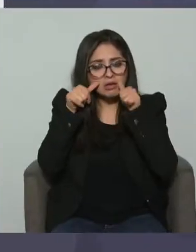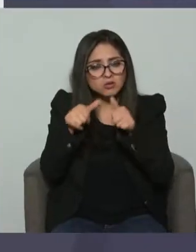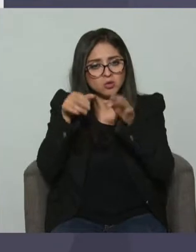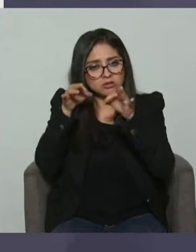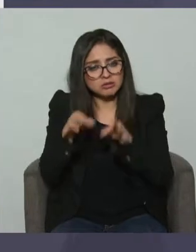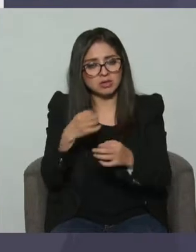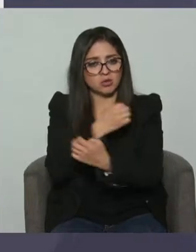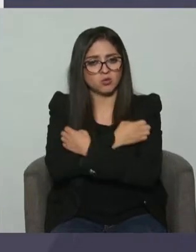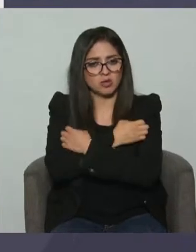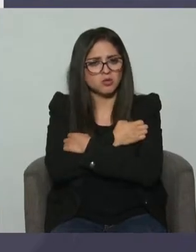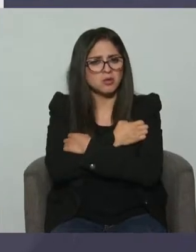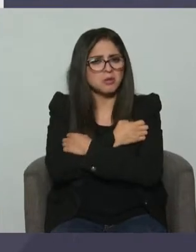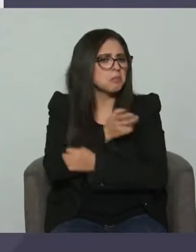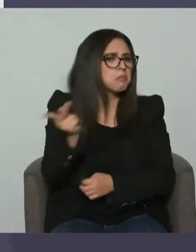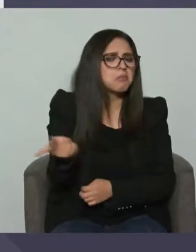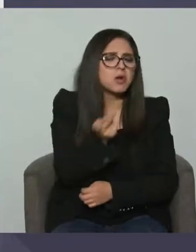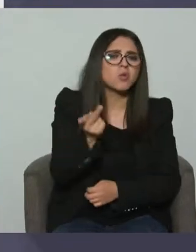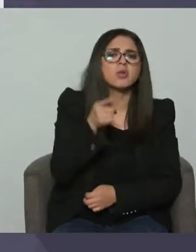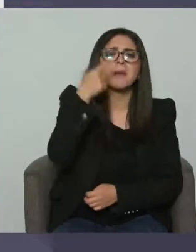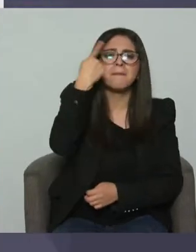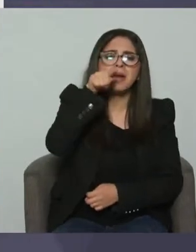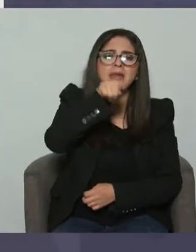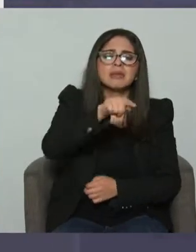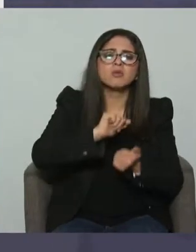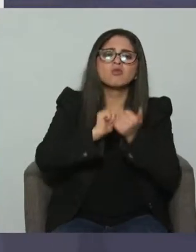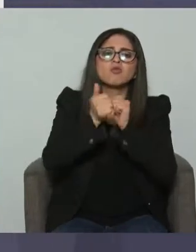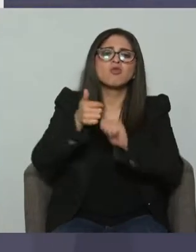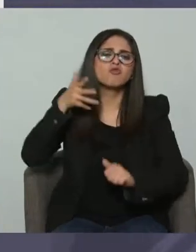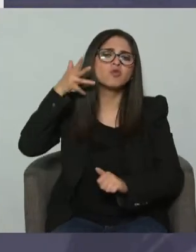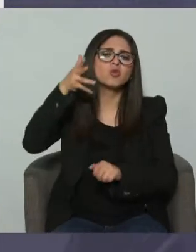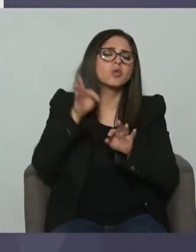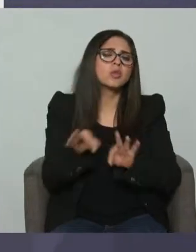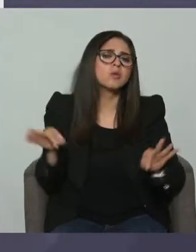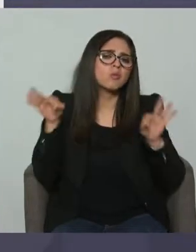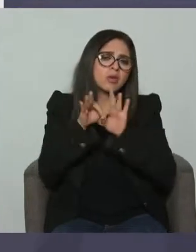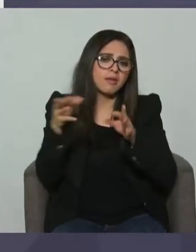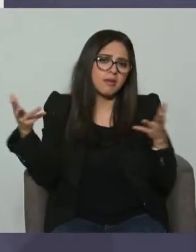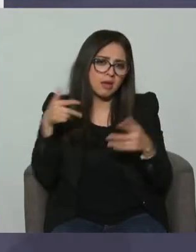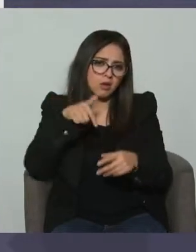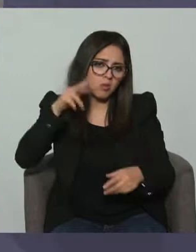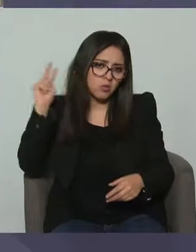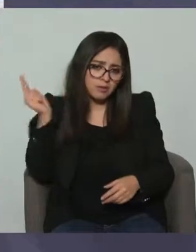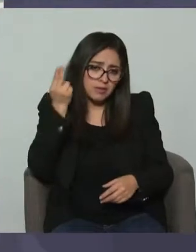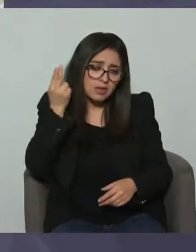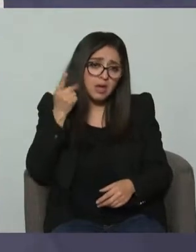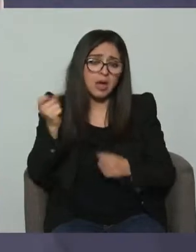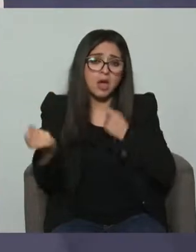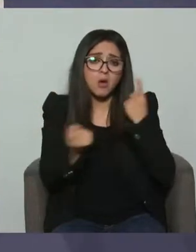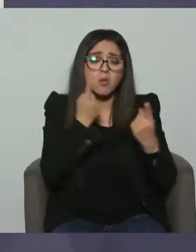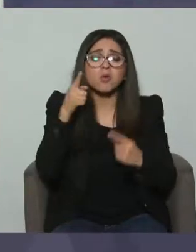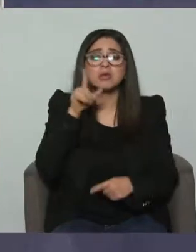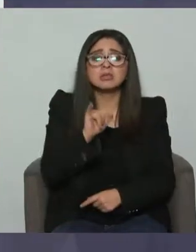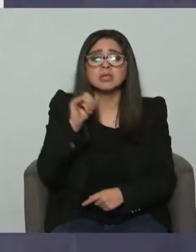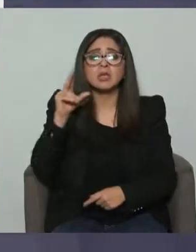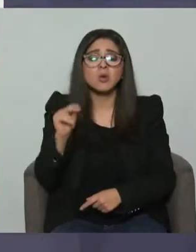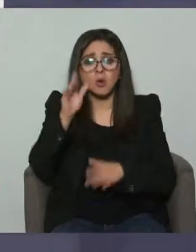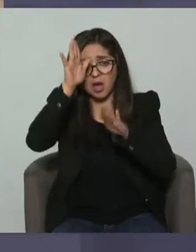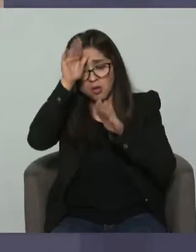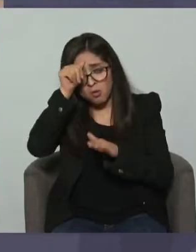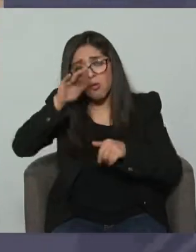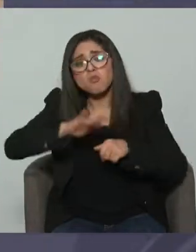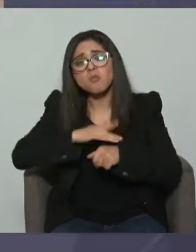¿qué importancia tendrá esta universidad? Y si algunos pues la critican, digamos que porque dicen